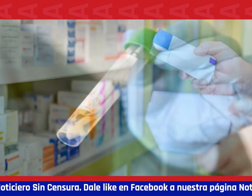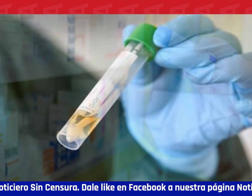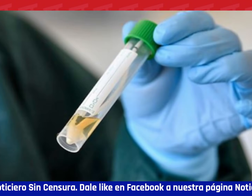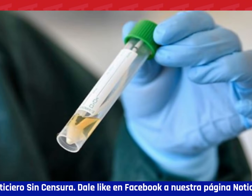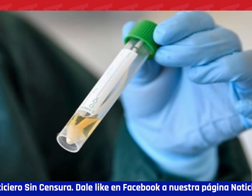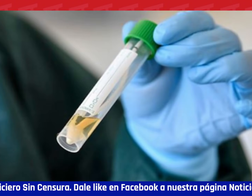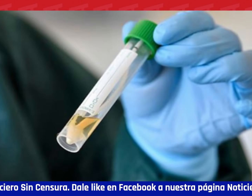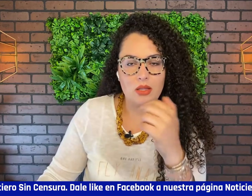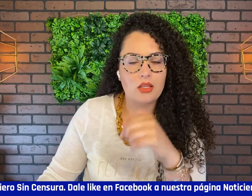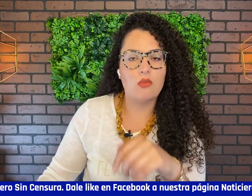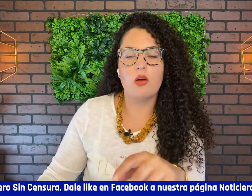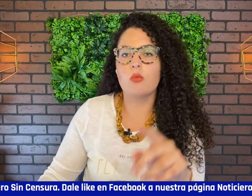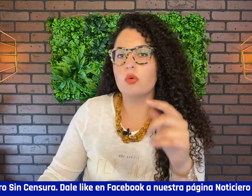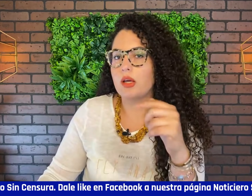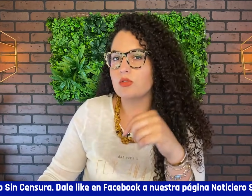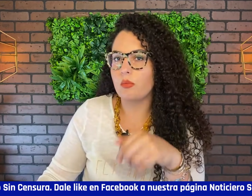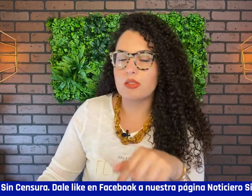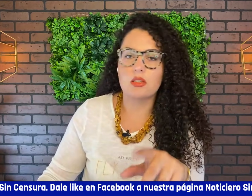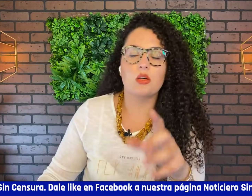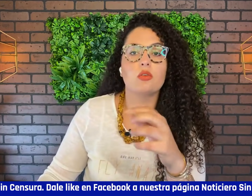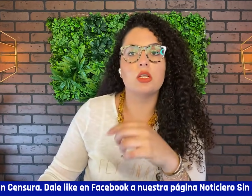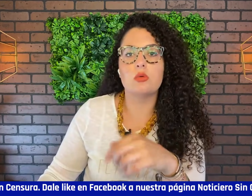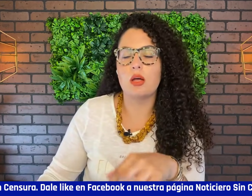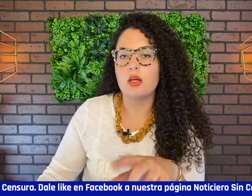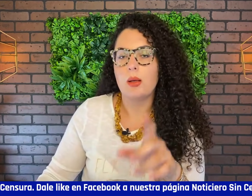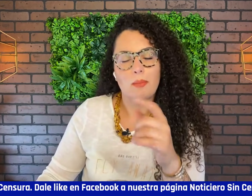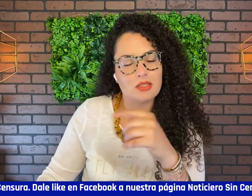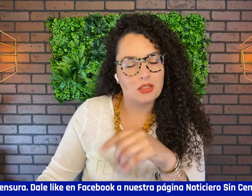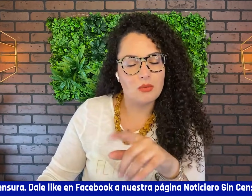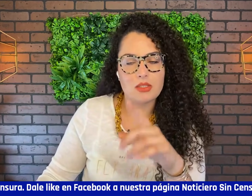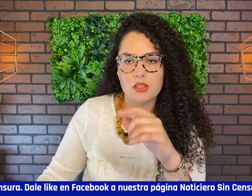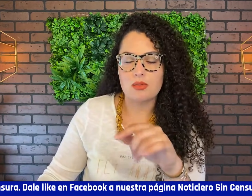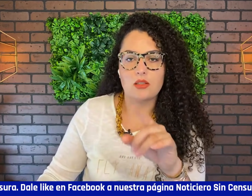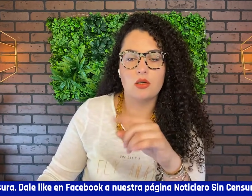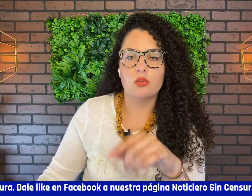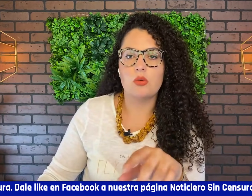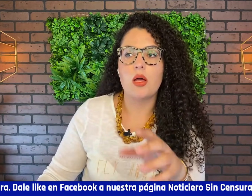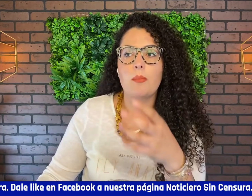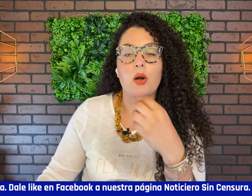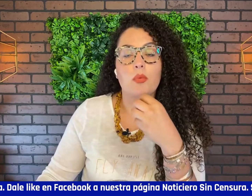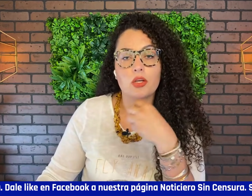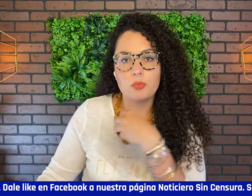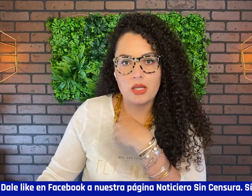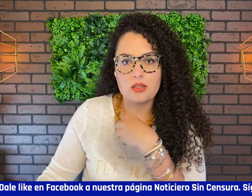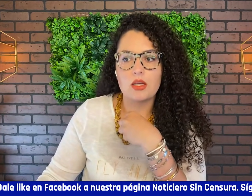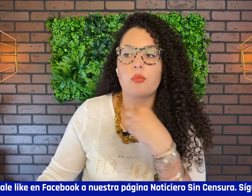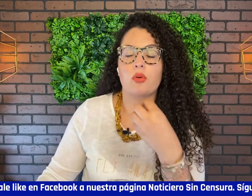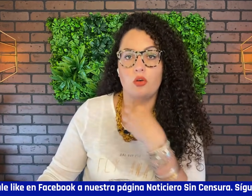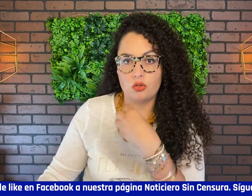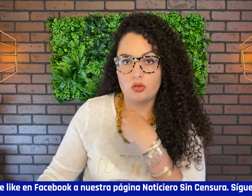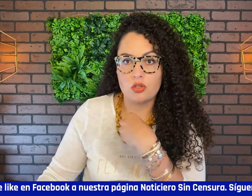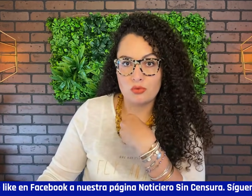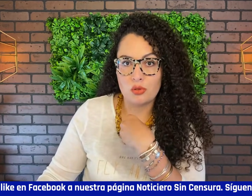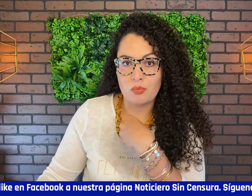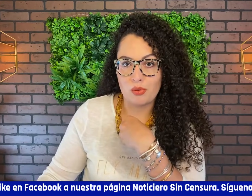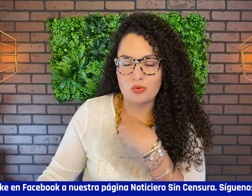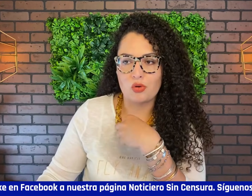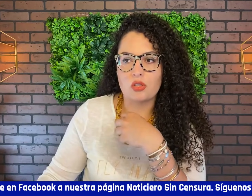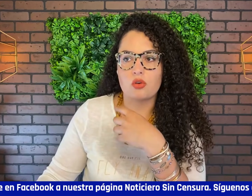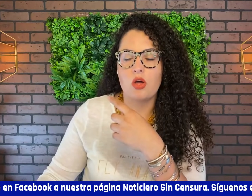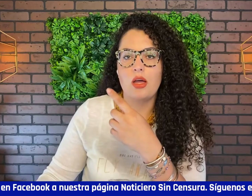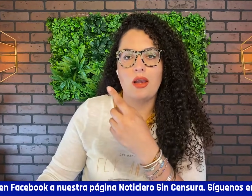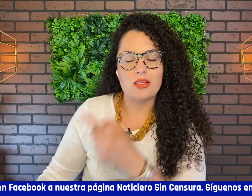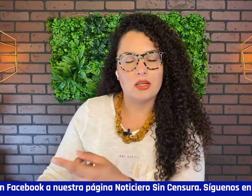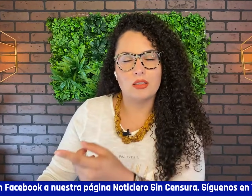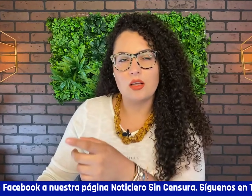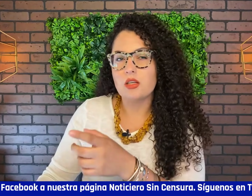porque el del IMSS mantiene una comunicación bastante continua, bastante continua, pero por experiencia, porque nosotros nos hemos topado justo con